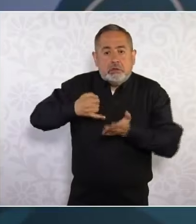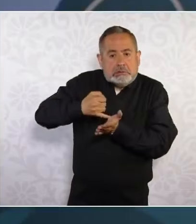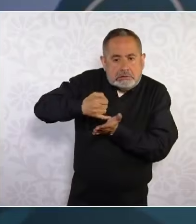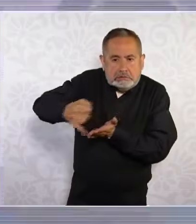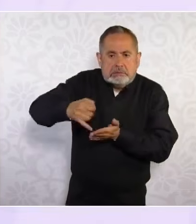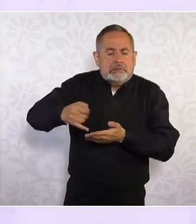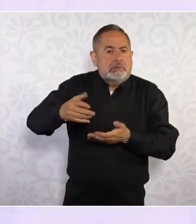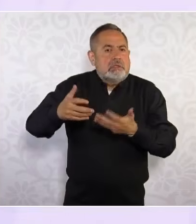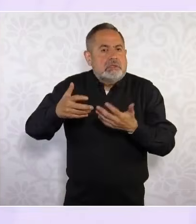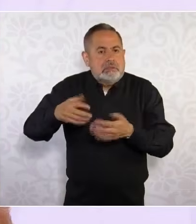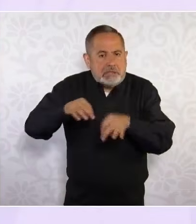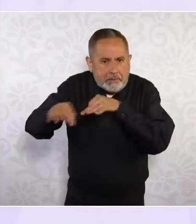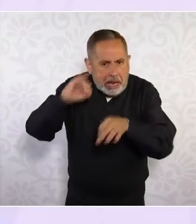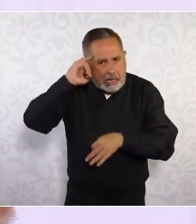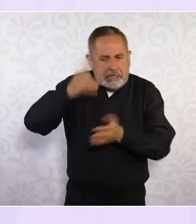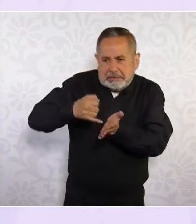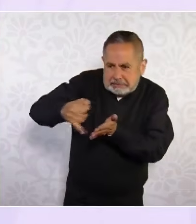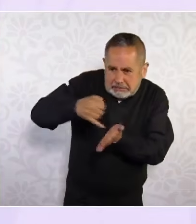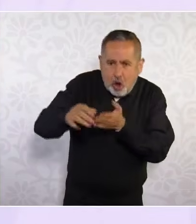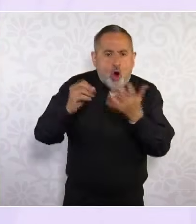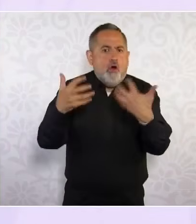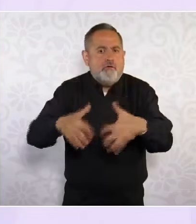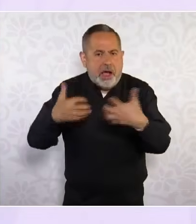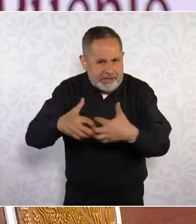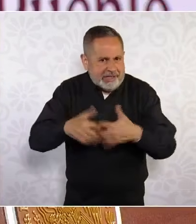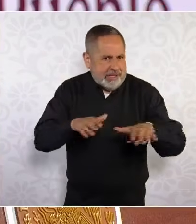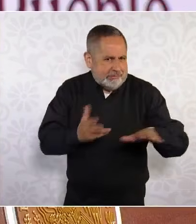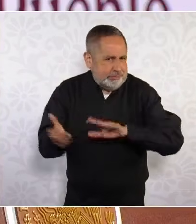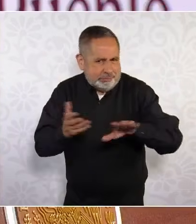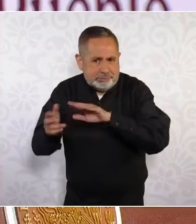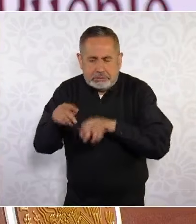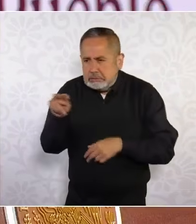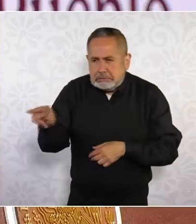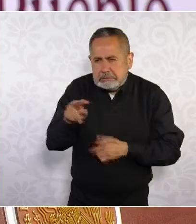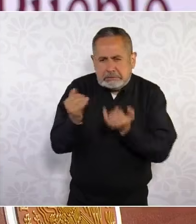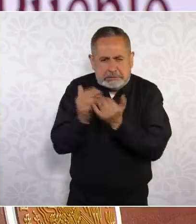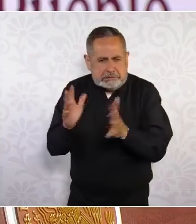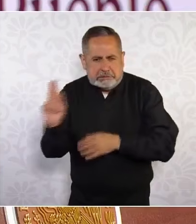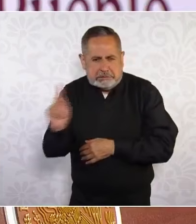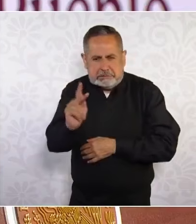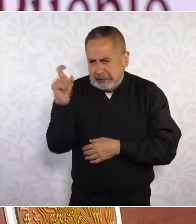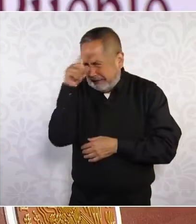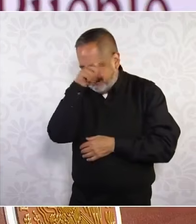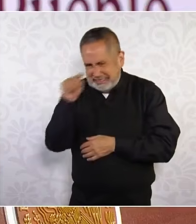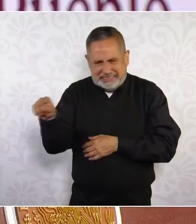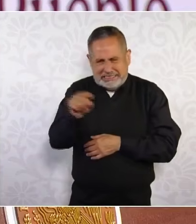la maquila, que en otra circunstancia pero también viven situaciones difíciles, además